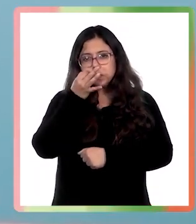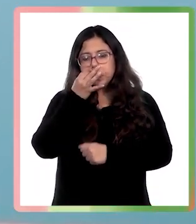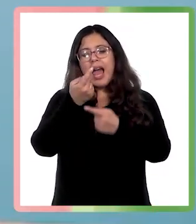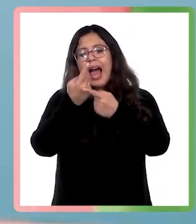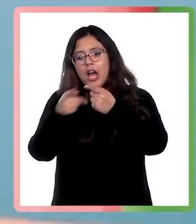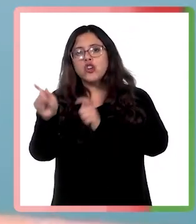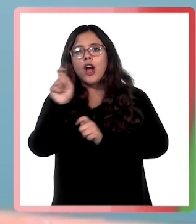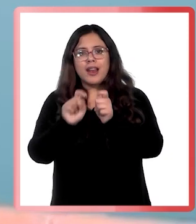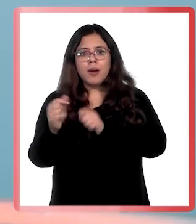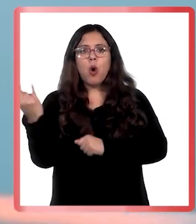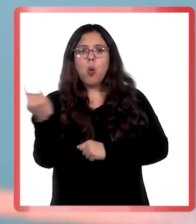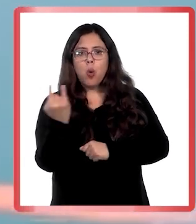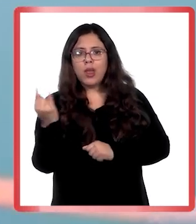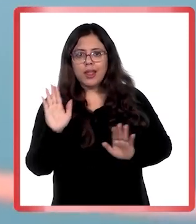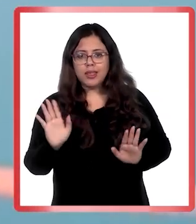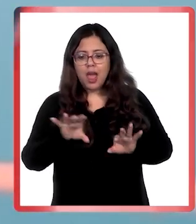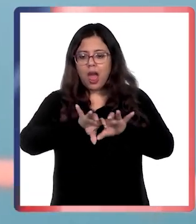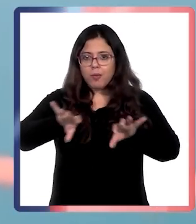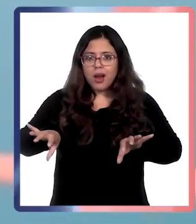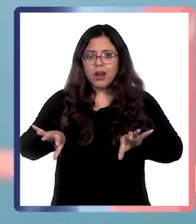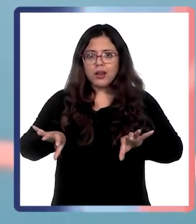urgencia y que vamos